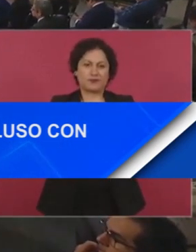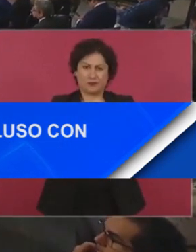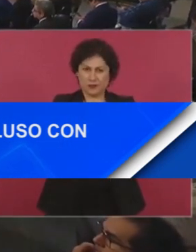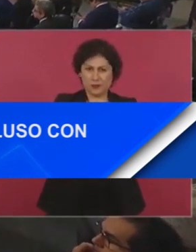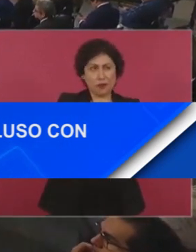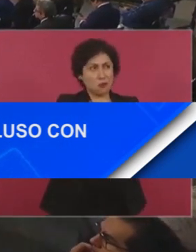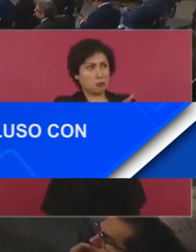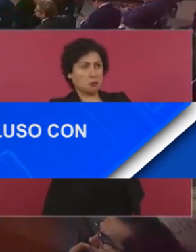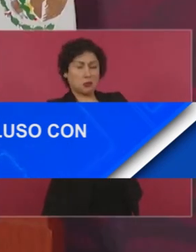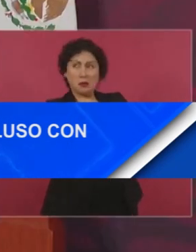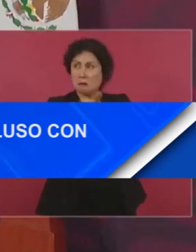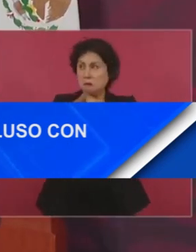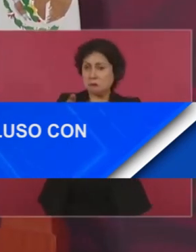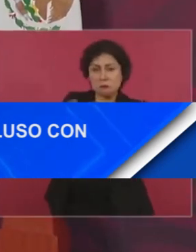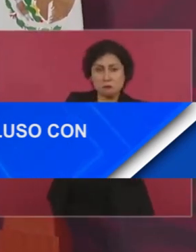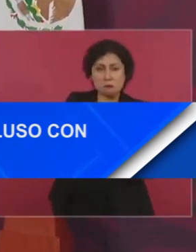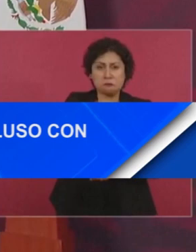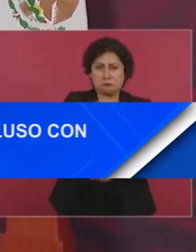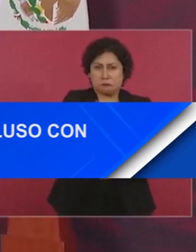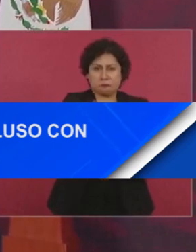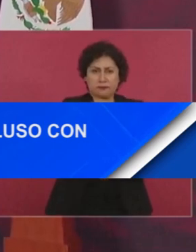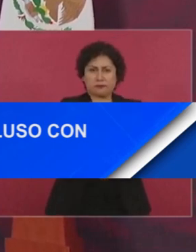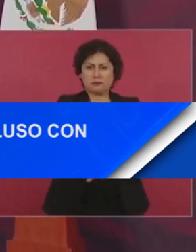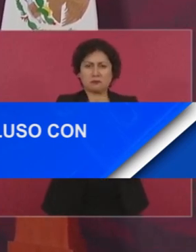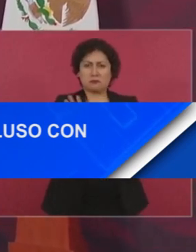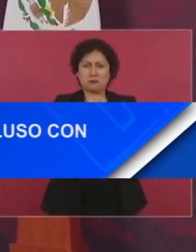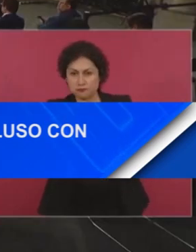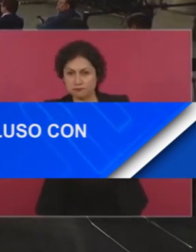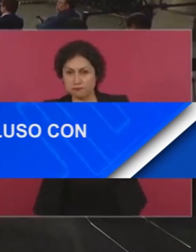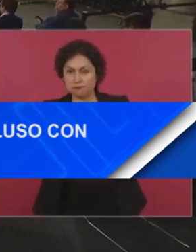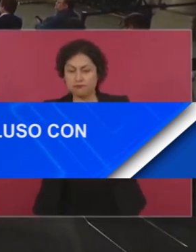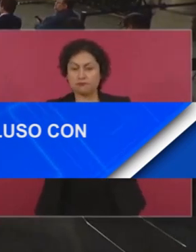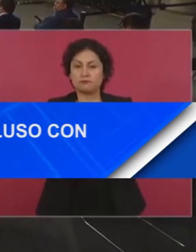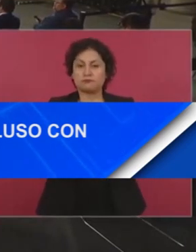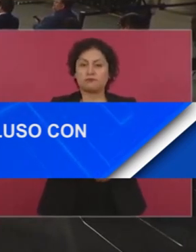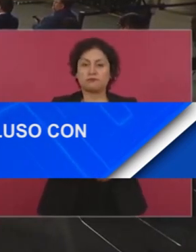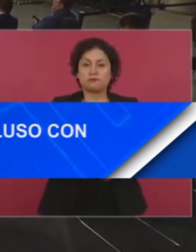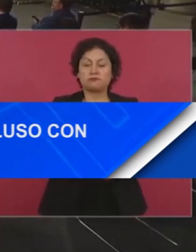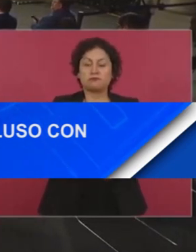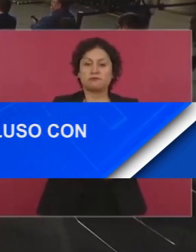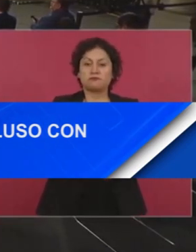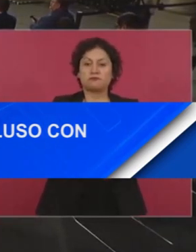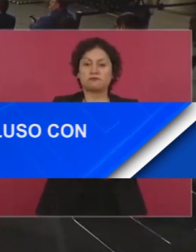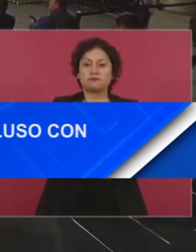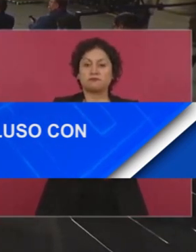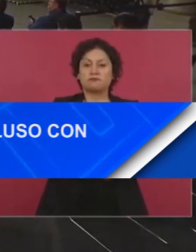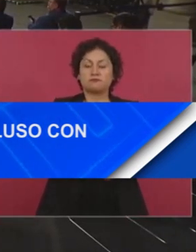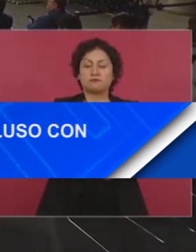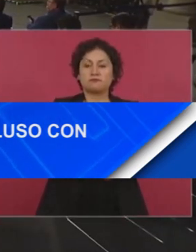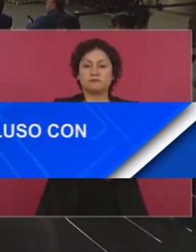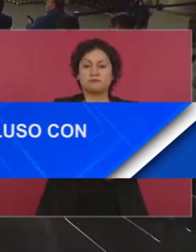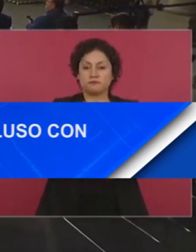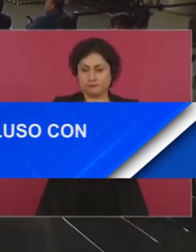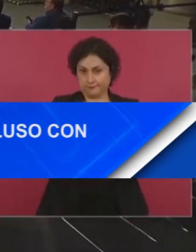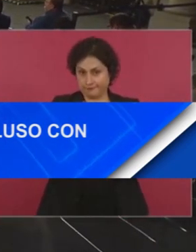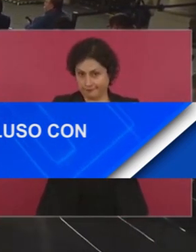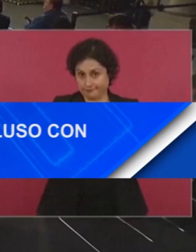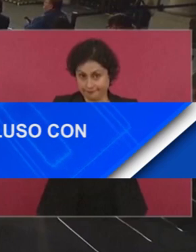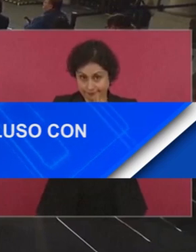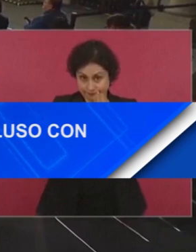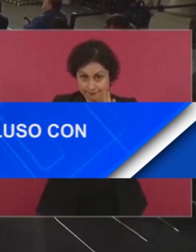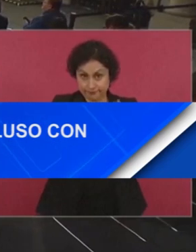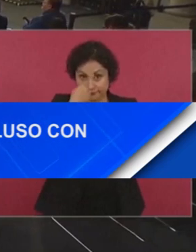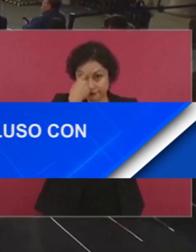permiso a ningún gobierno extranjero el presidente de México Andrés Manuel López